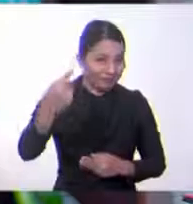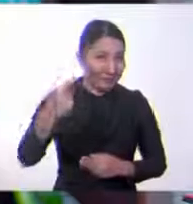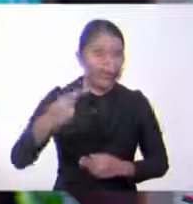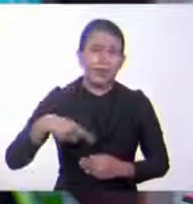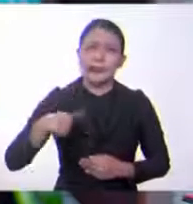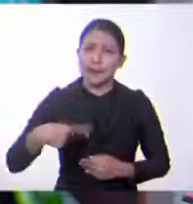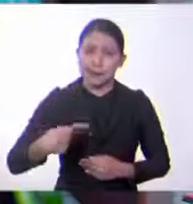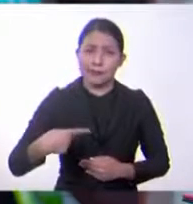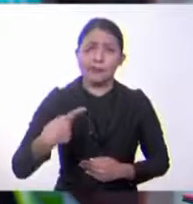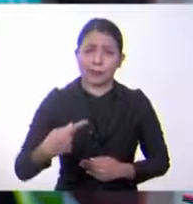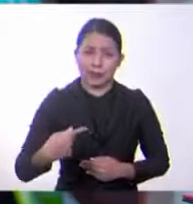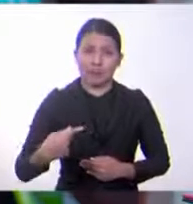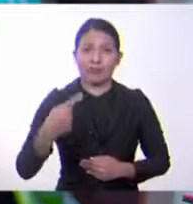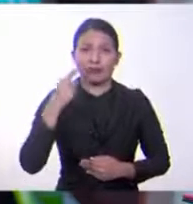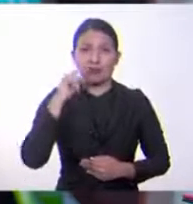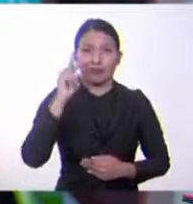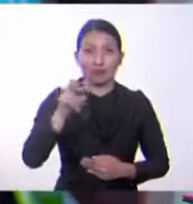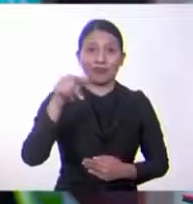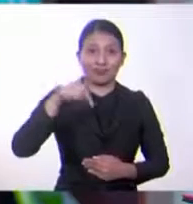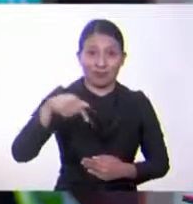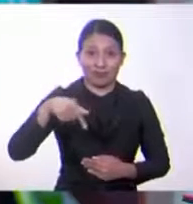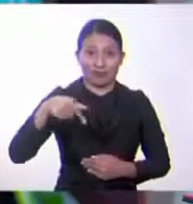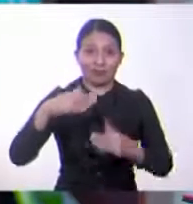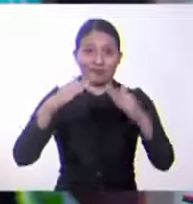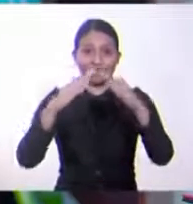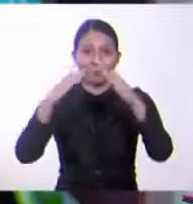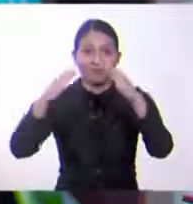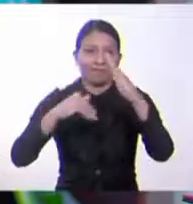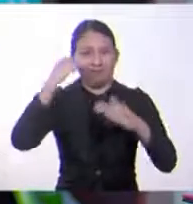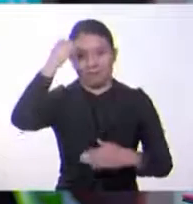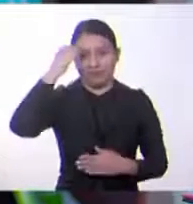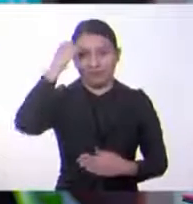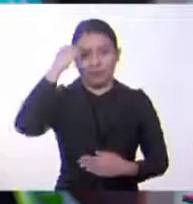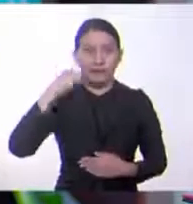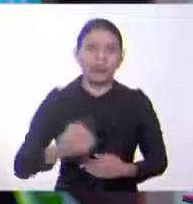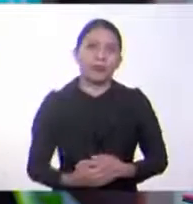siempre a través de este espacio educativo de Aprendamos en Casa. Hasta luego.